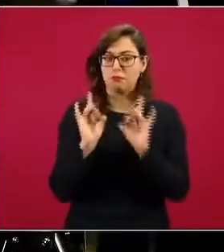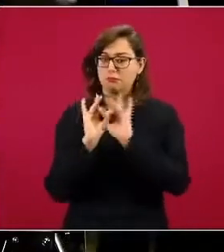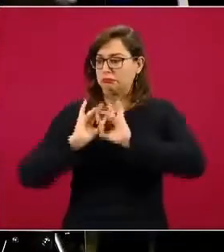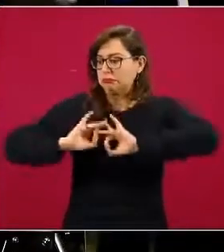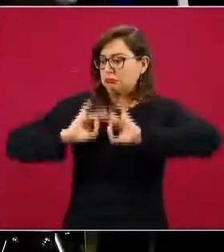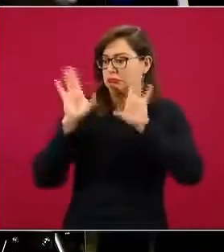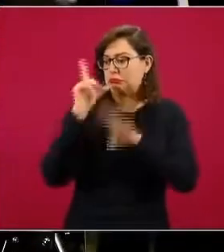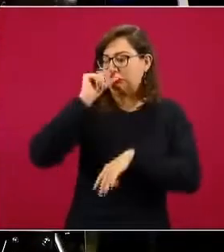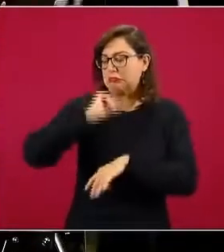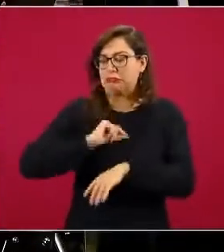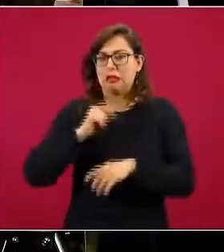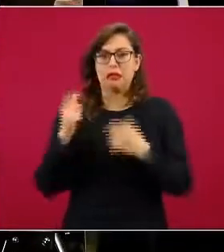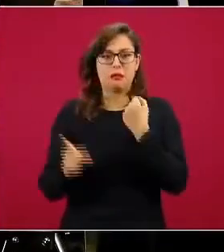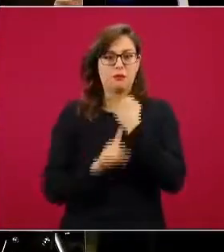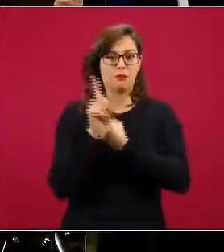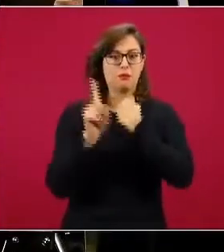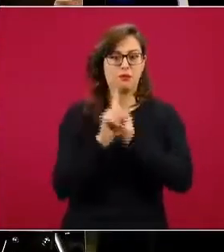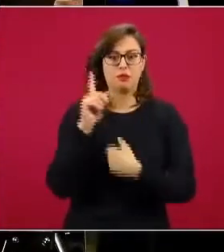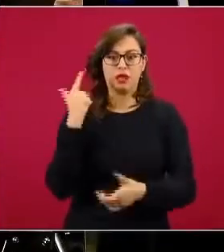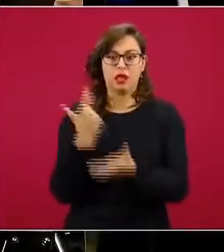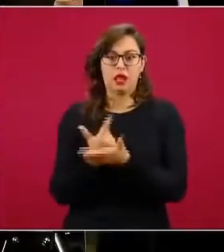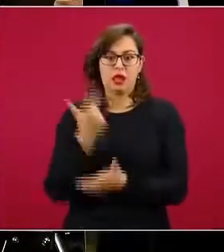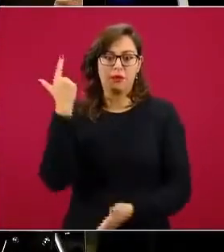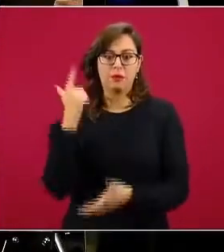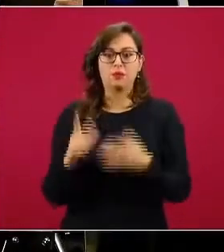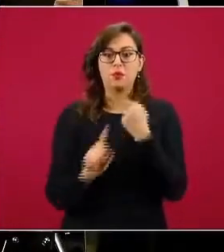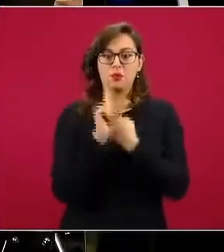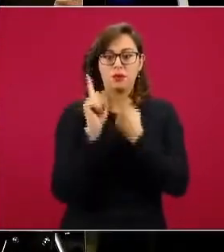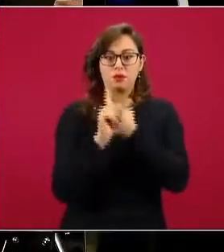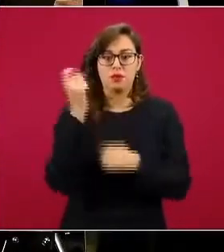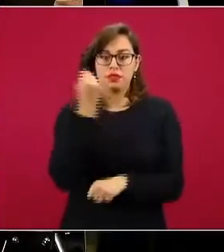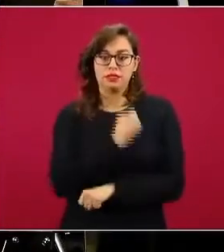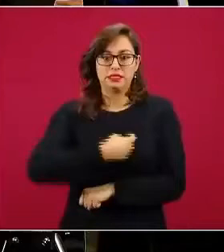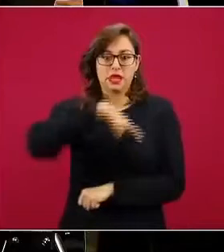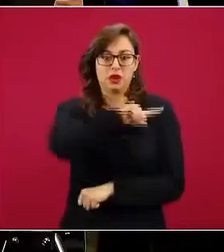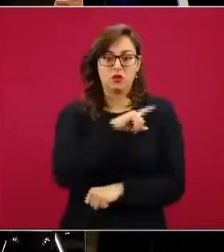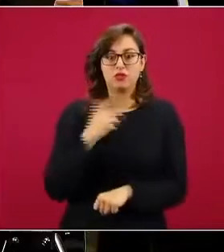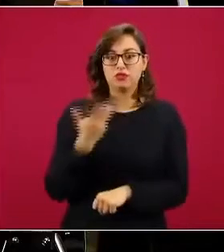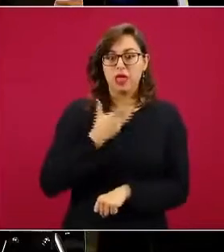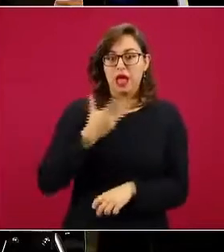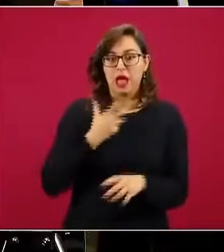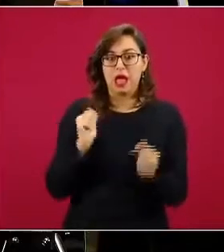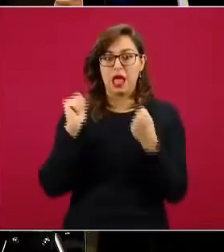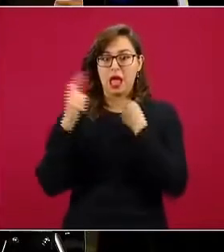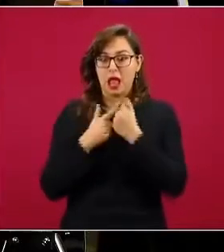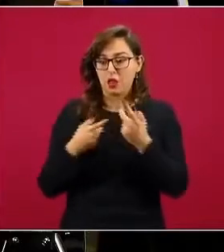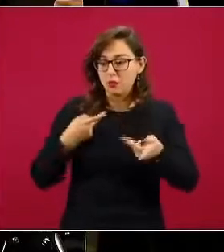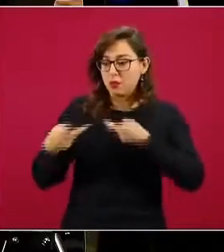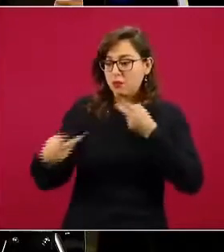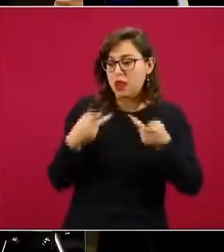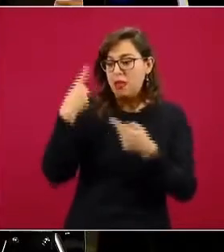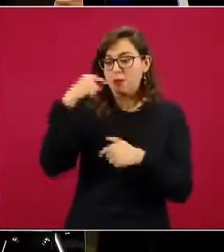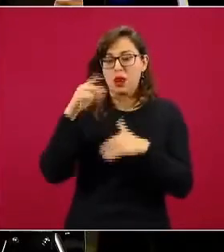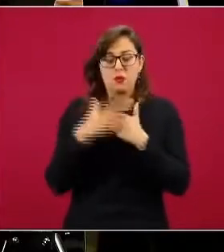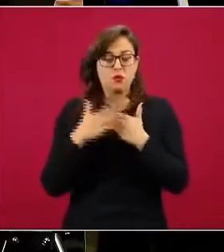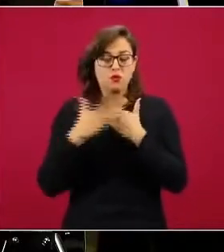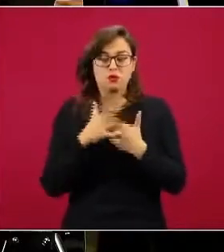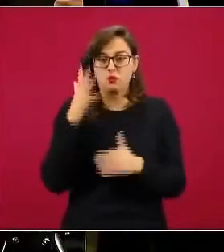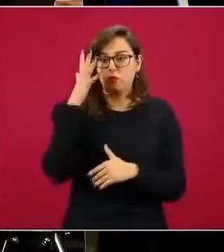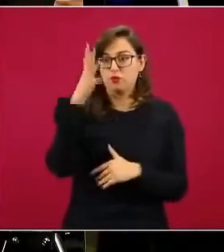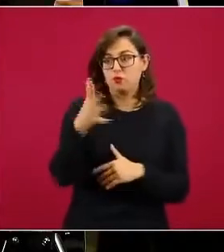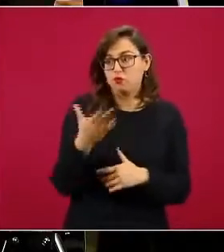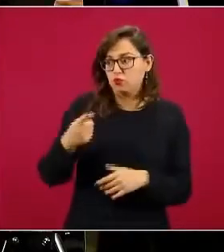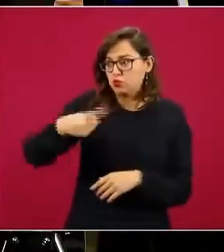esta y que tienen que ver pues con la salud? ¿Va a haber algún tipo de proyección para los años futuros en los que ustedes estén a cargo